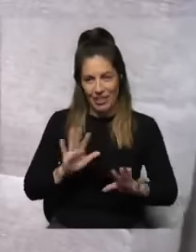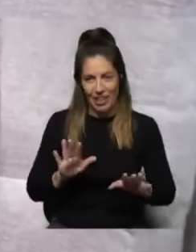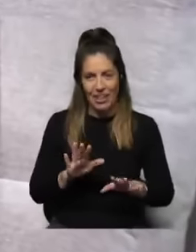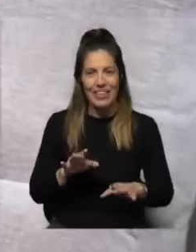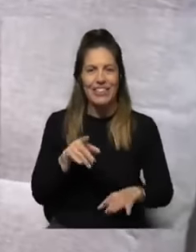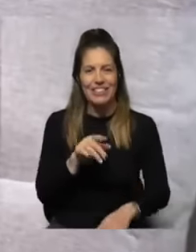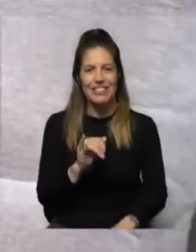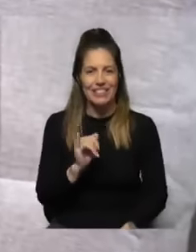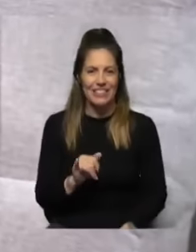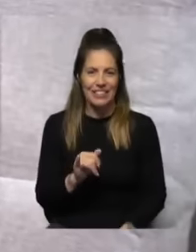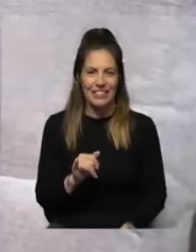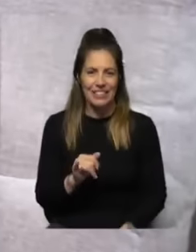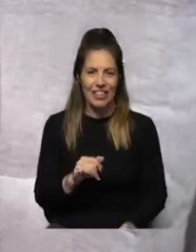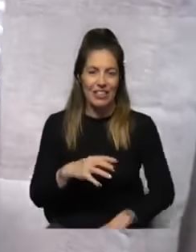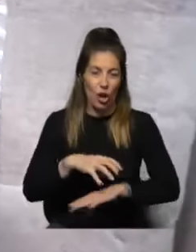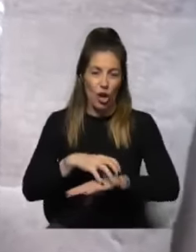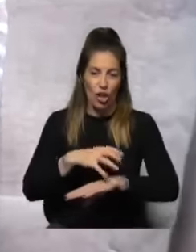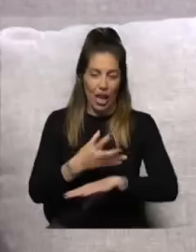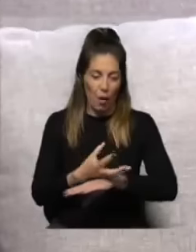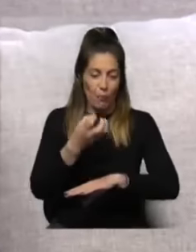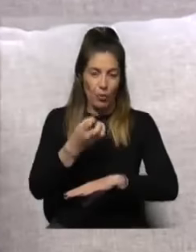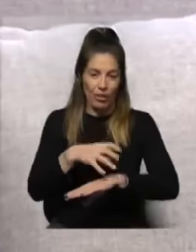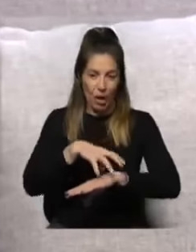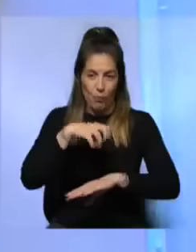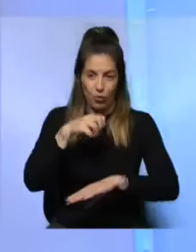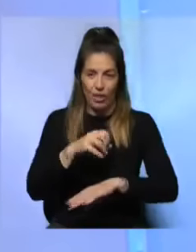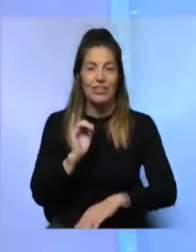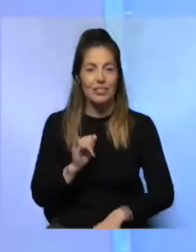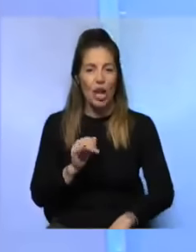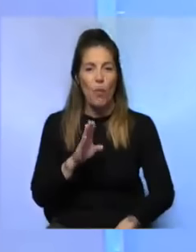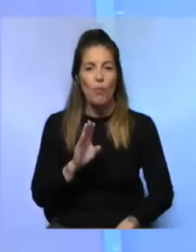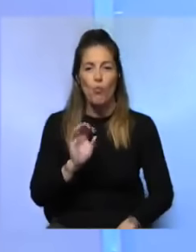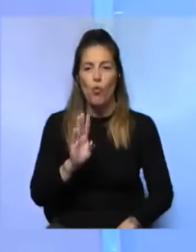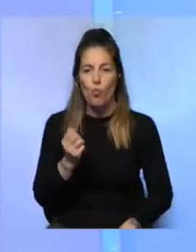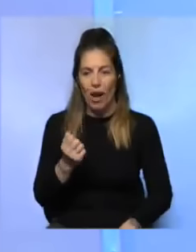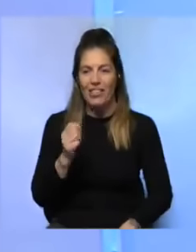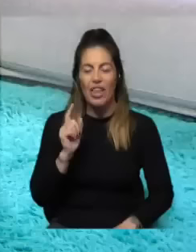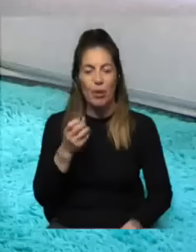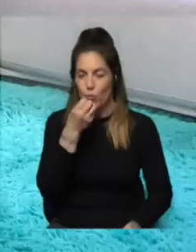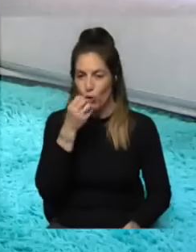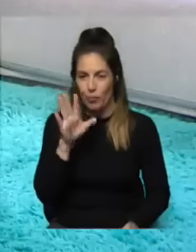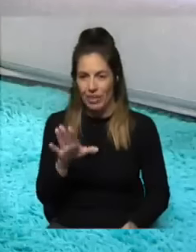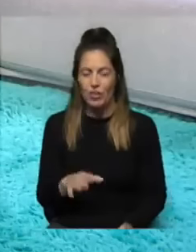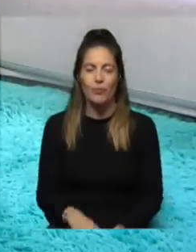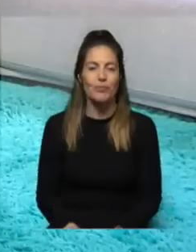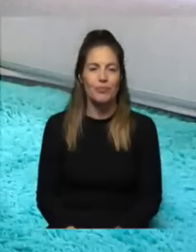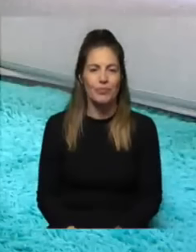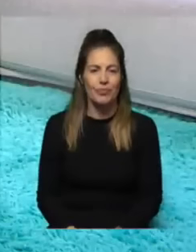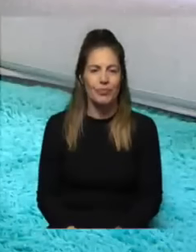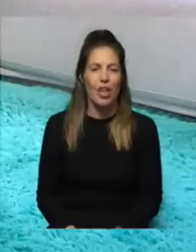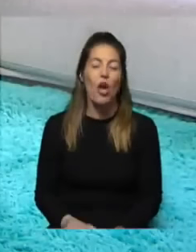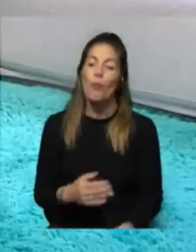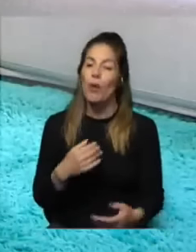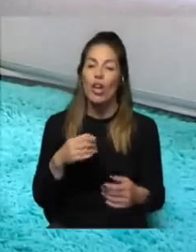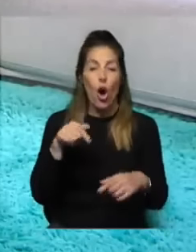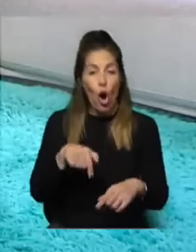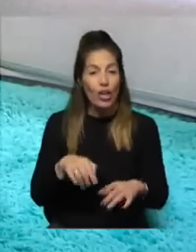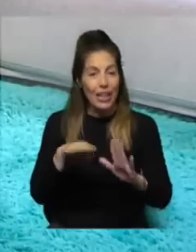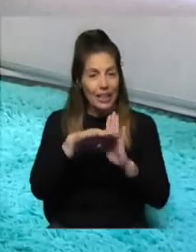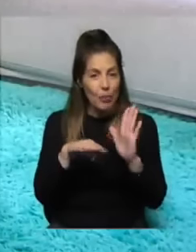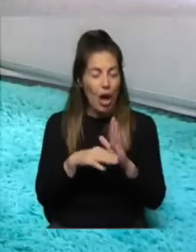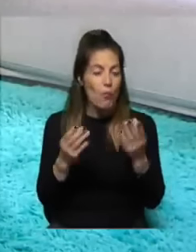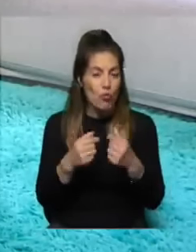las pupas y las cosas, sí. Ya te... Sí, sí, ya sí. Ay, un beso, un saludo a todas las pupas que nos estén mirando. Sí, también. Claro. ¿Saben qué? Vamos a hablar de todo en este programa, pero